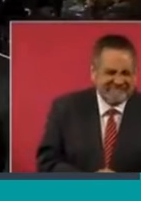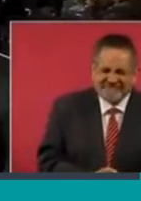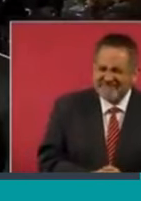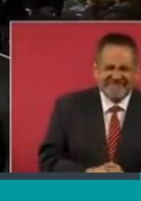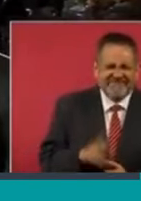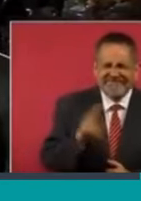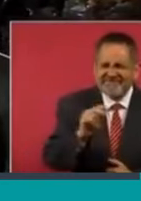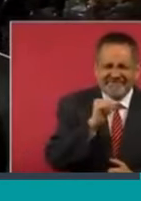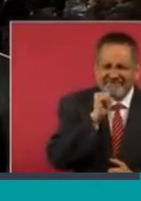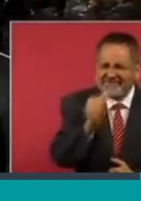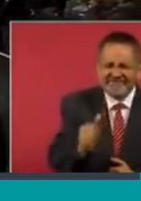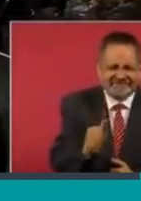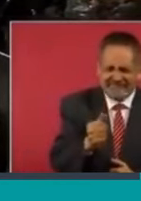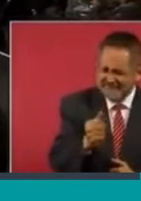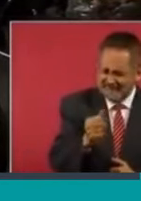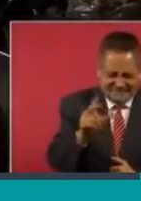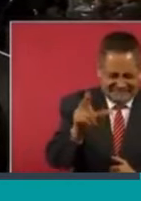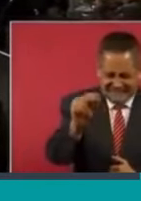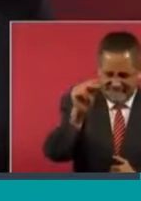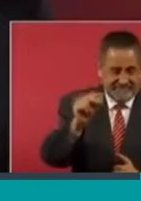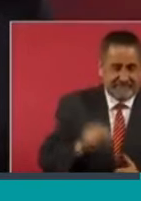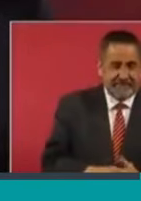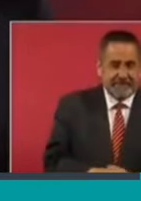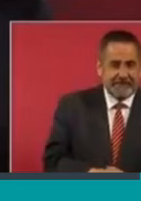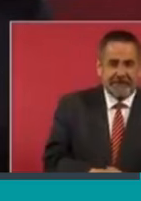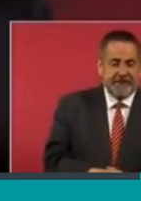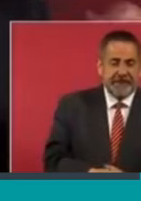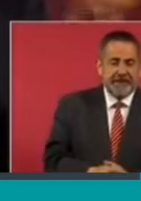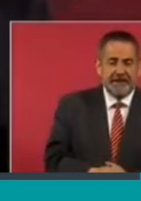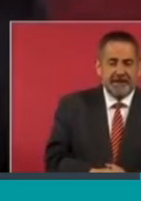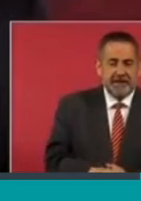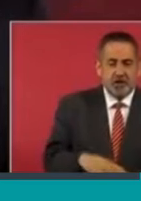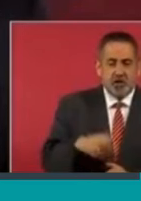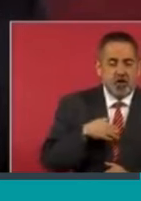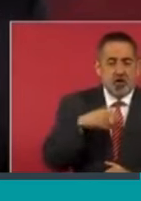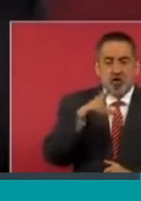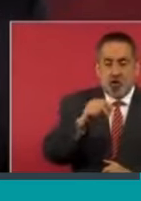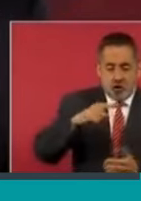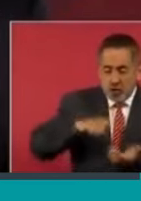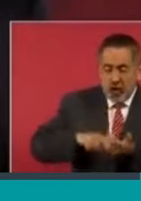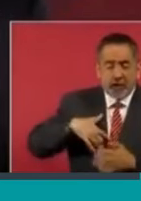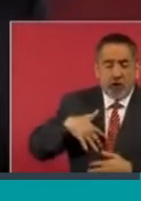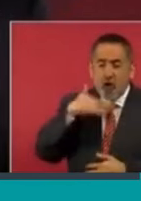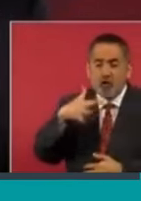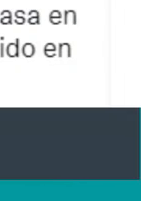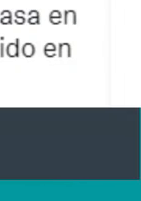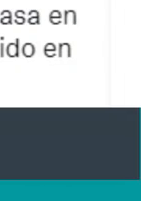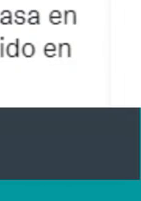no, porque yo no soy corrupto.